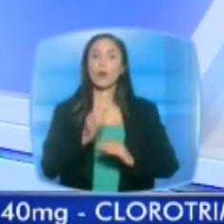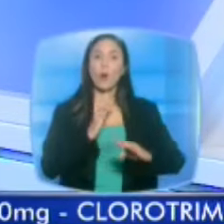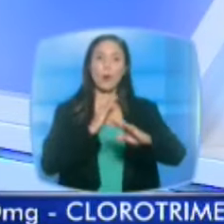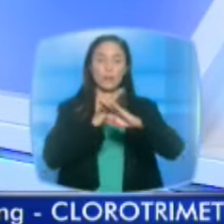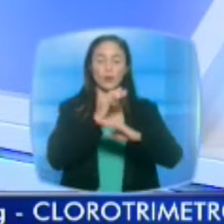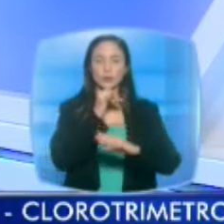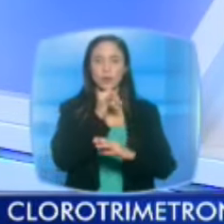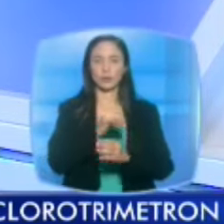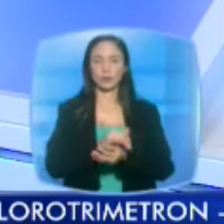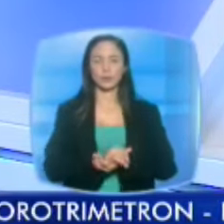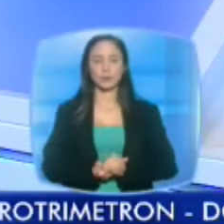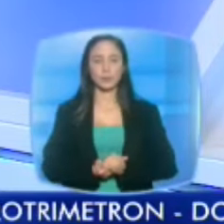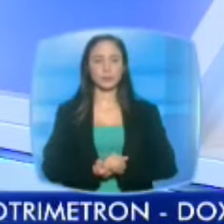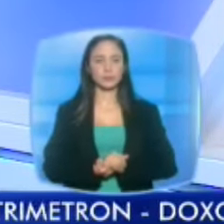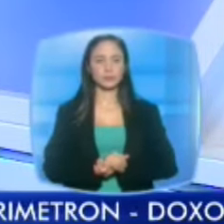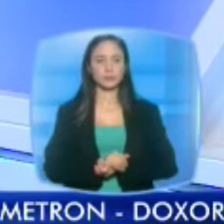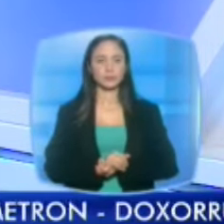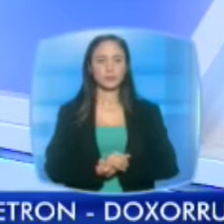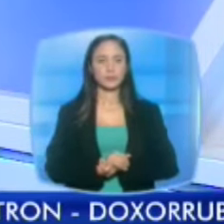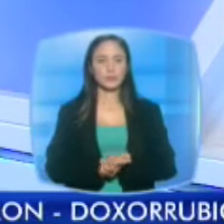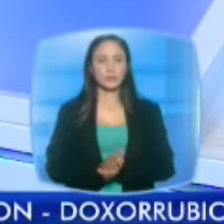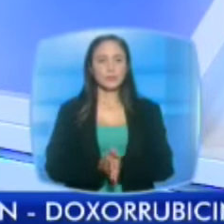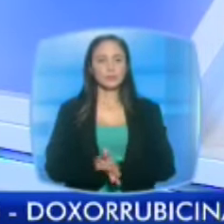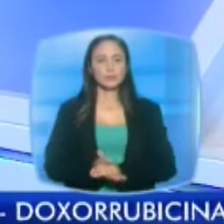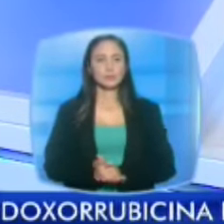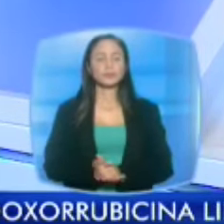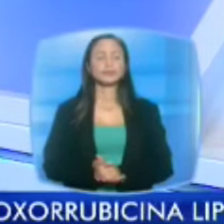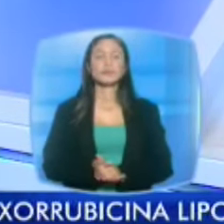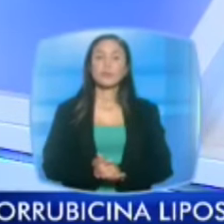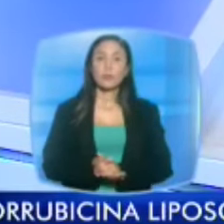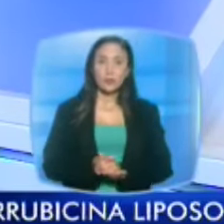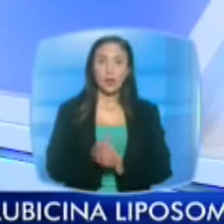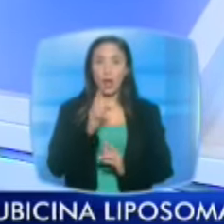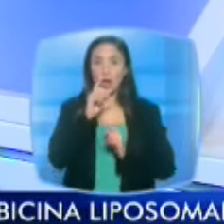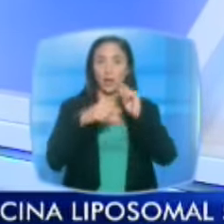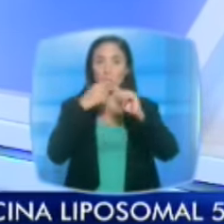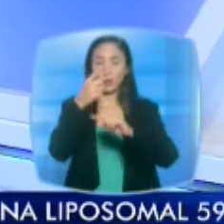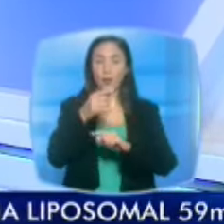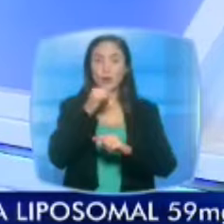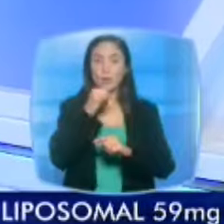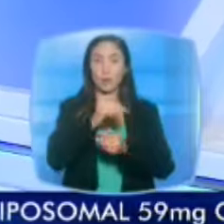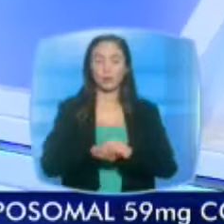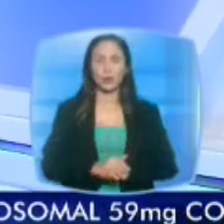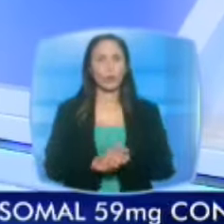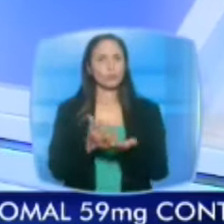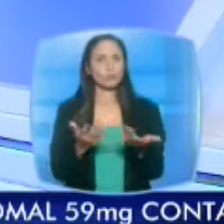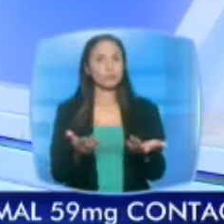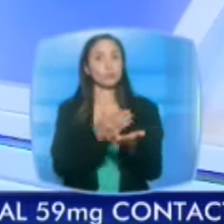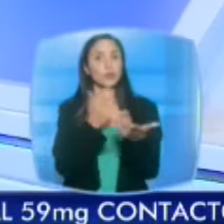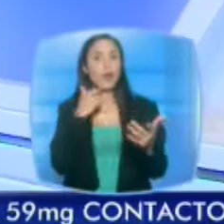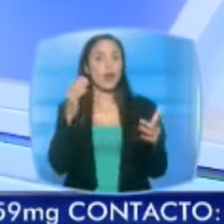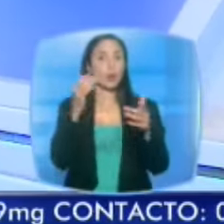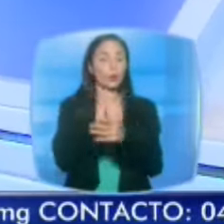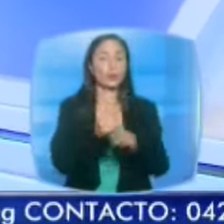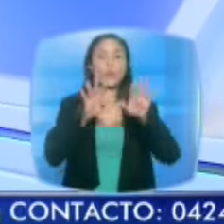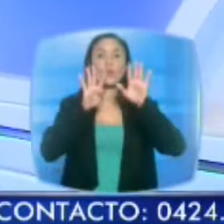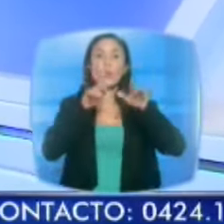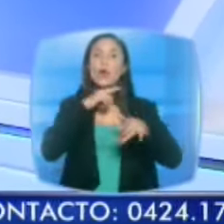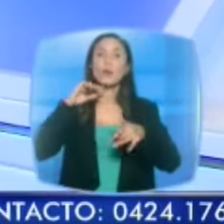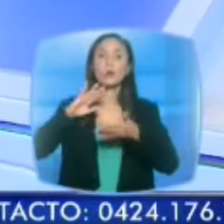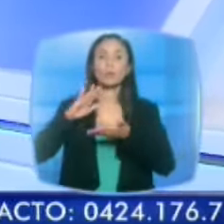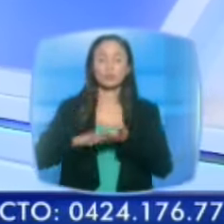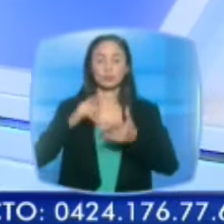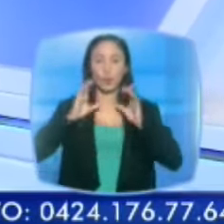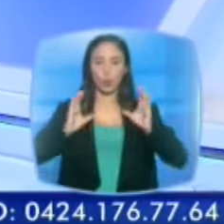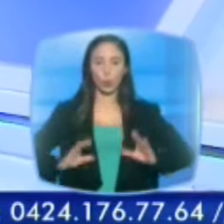Momento de hacer una nueva pausa acá en el noticiero Primera Emisión. Así es, Gaudí, señores televidentes, al regreso les informamos que hayan 9 cadáveres